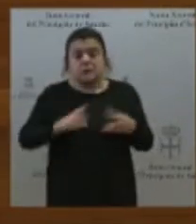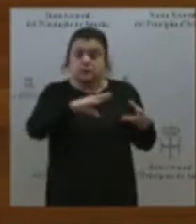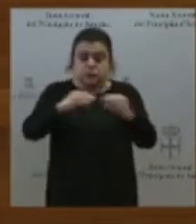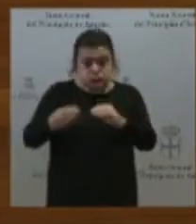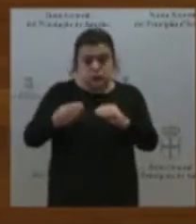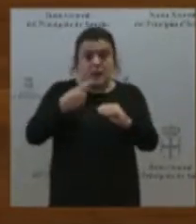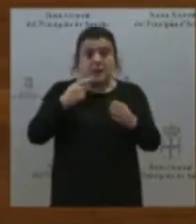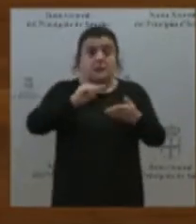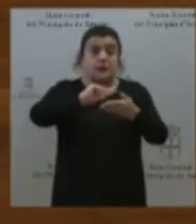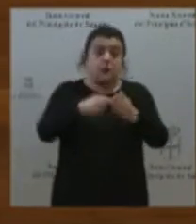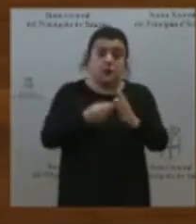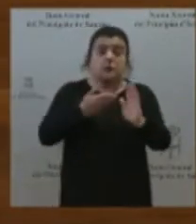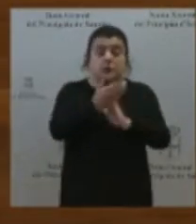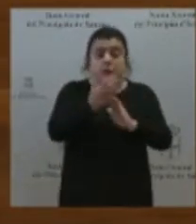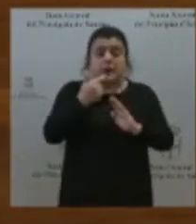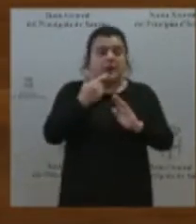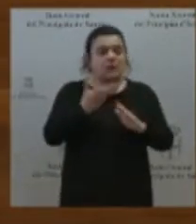contratos para la cobertura de un único puesto.